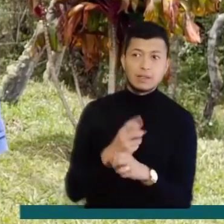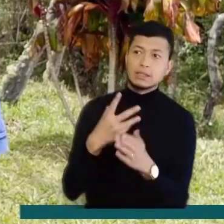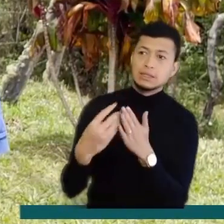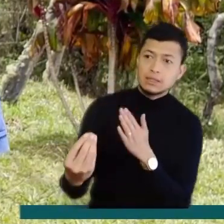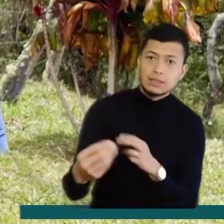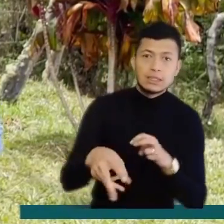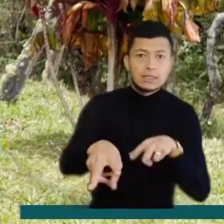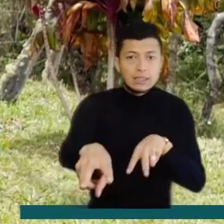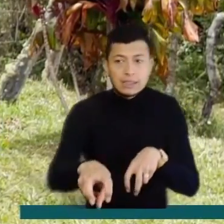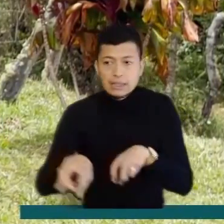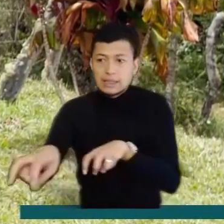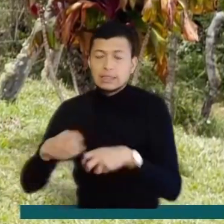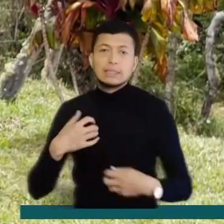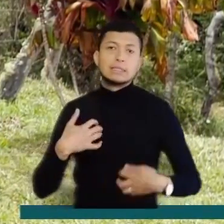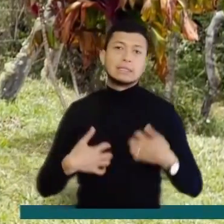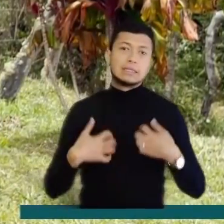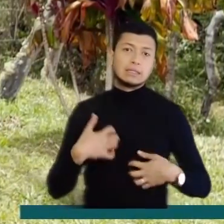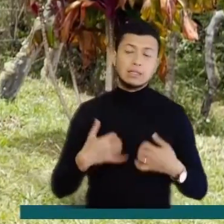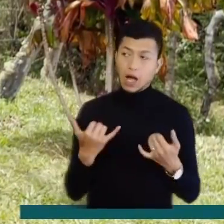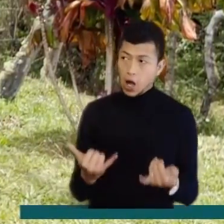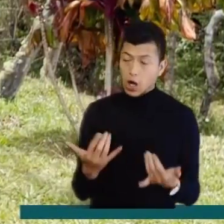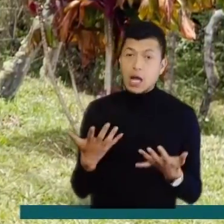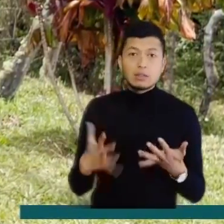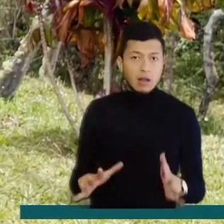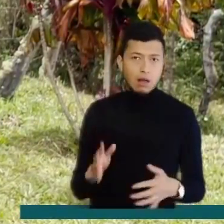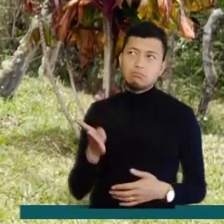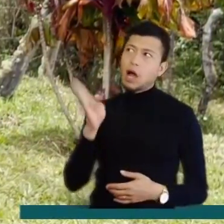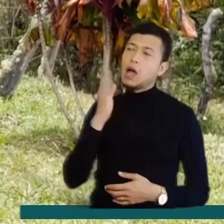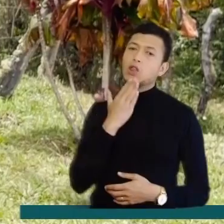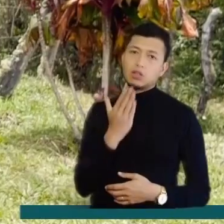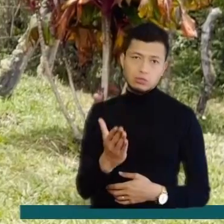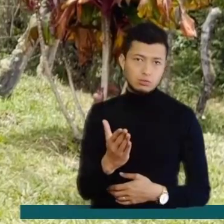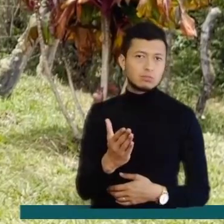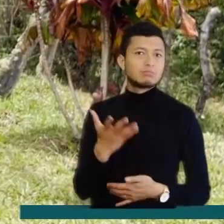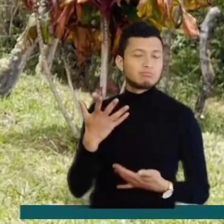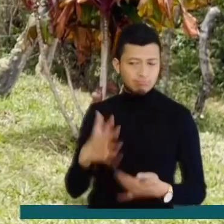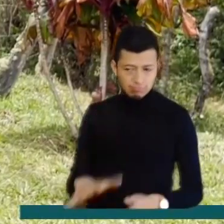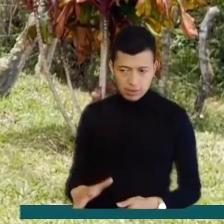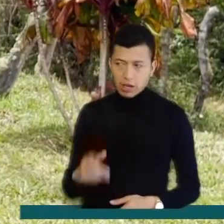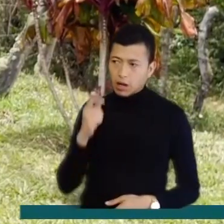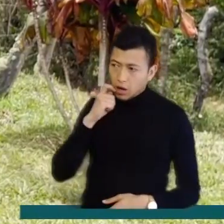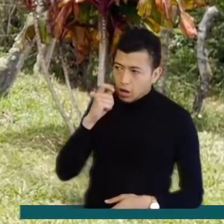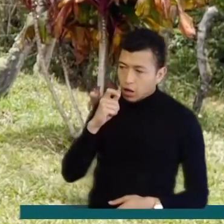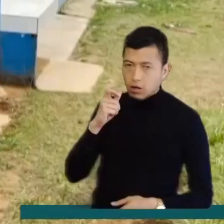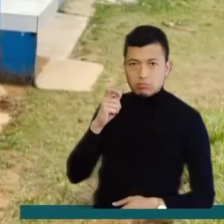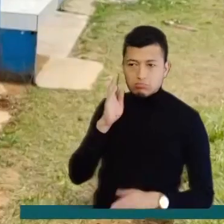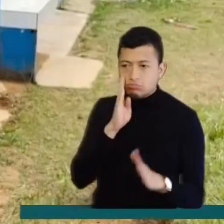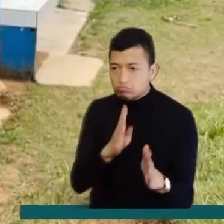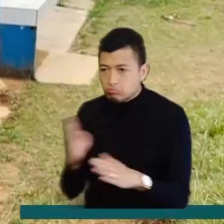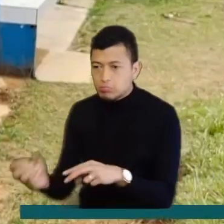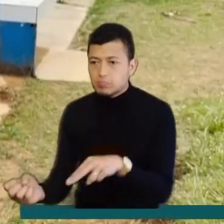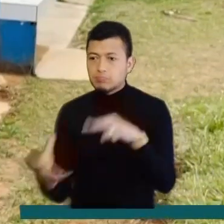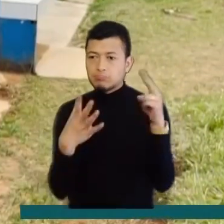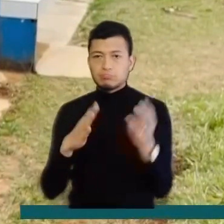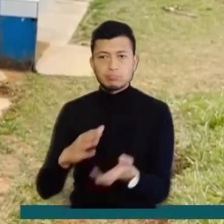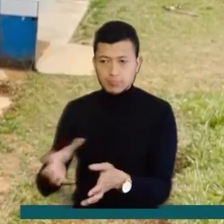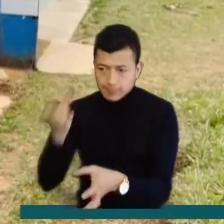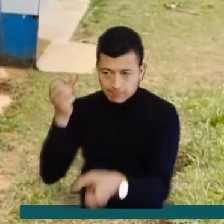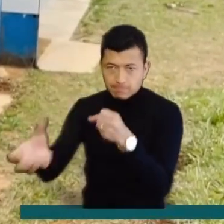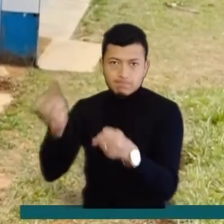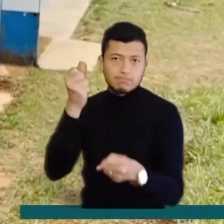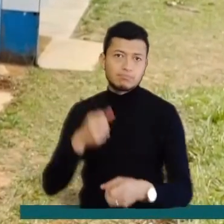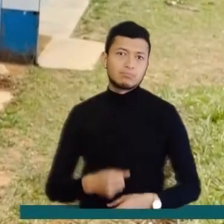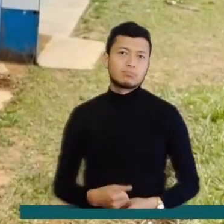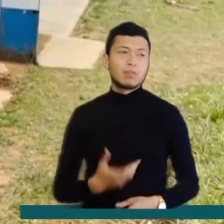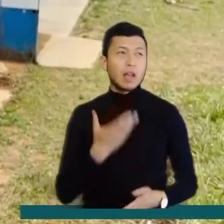pronto a cultivar, pero hoy en día, gracias a Dios, tenemos el desminado humanitario acá. Gracias al